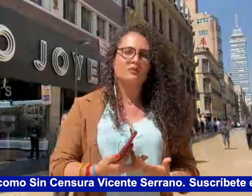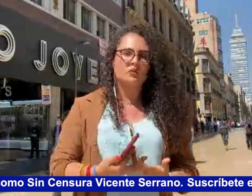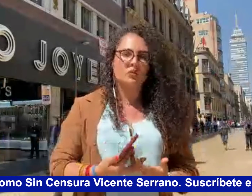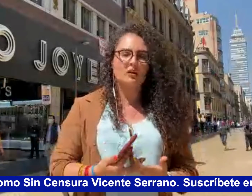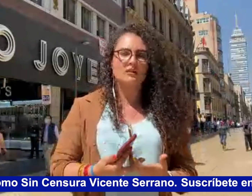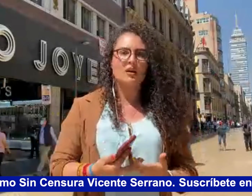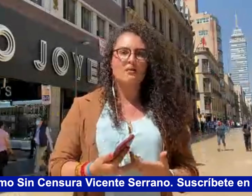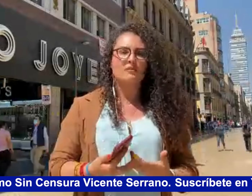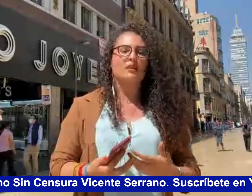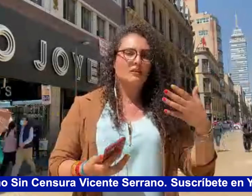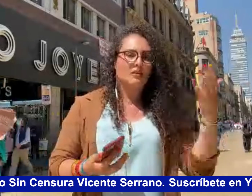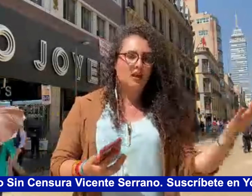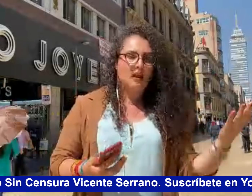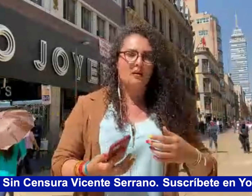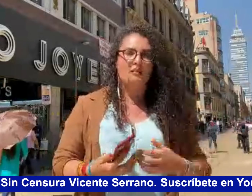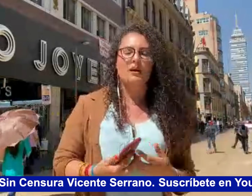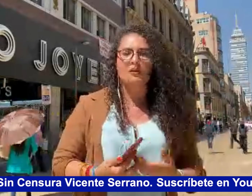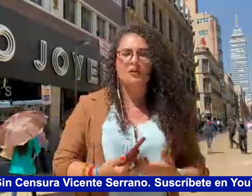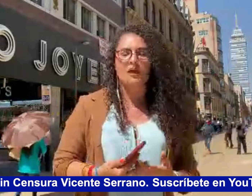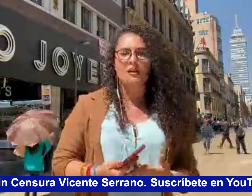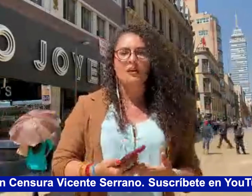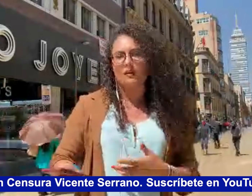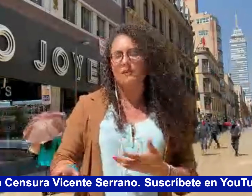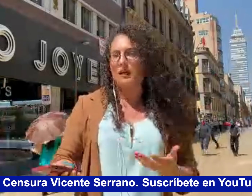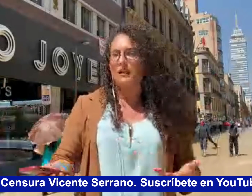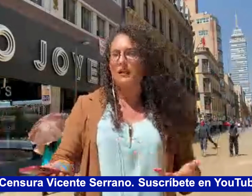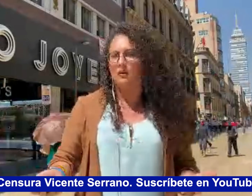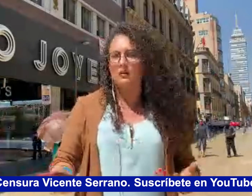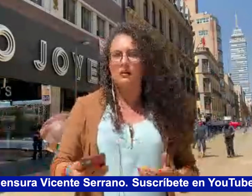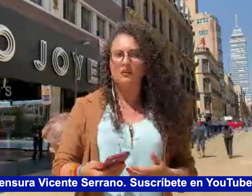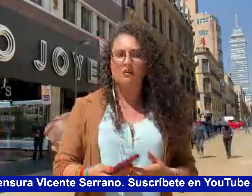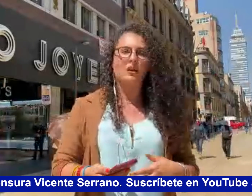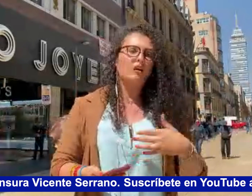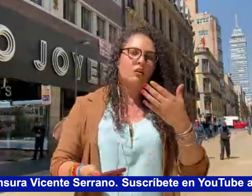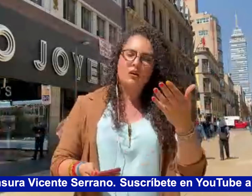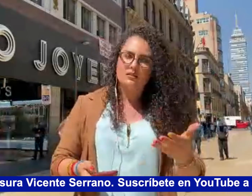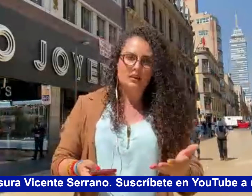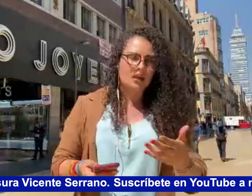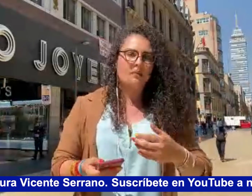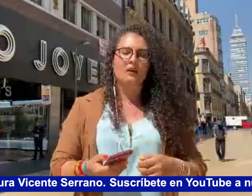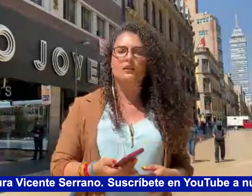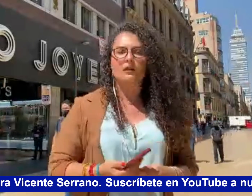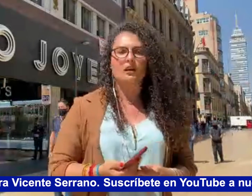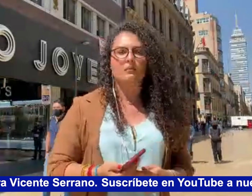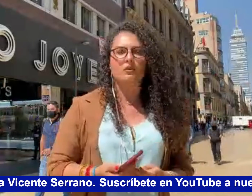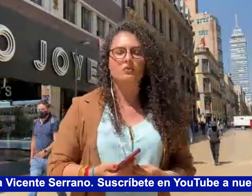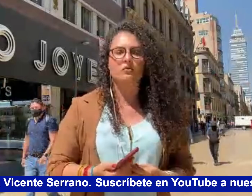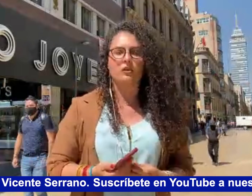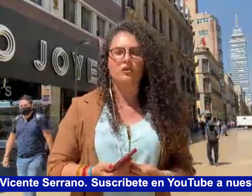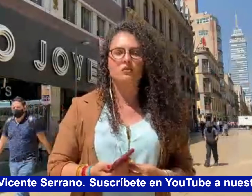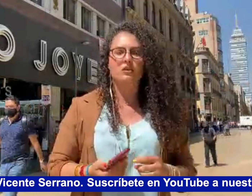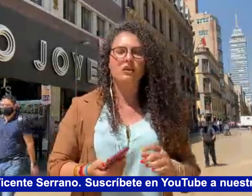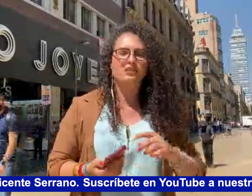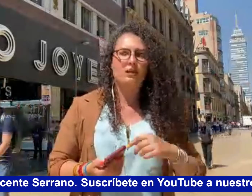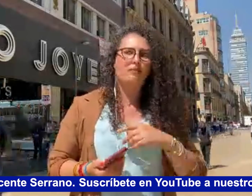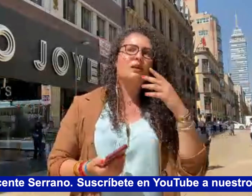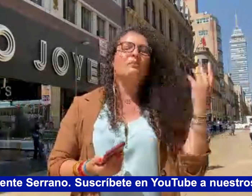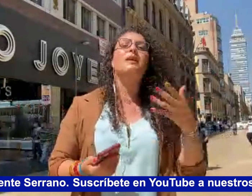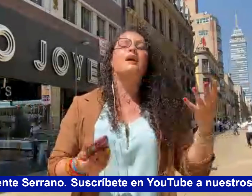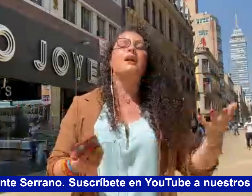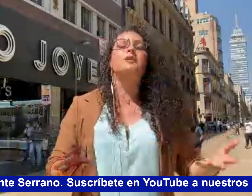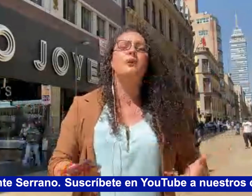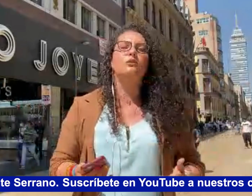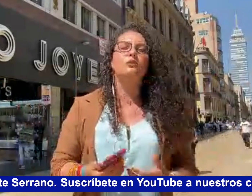las administraciones mientras ella era embajadora y Felipe Calderón presidente de México. Se sabe del tema de Rápidos y Furiosos y